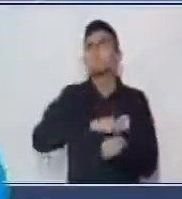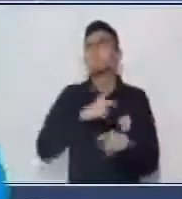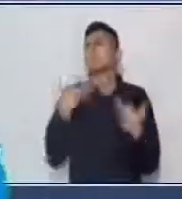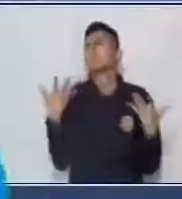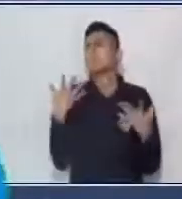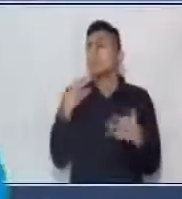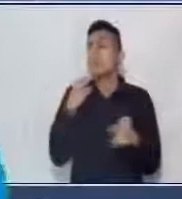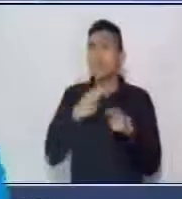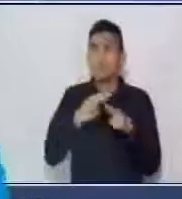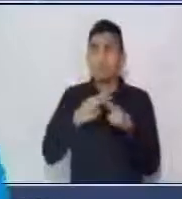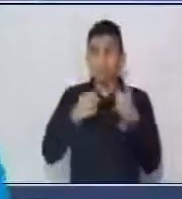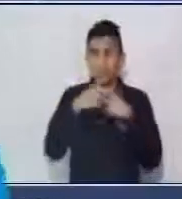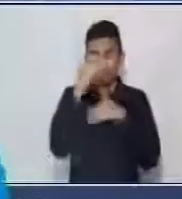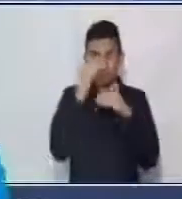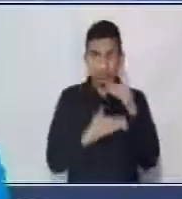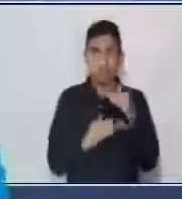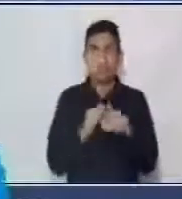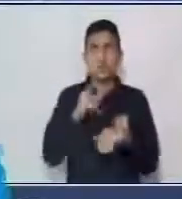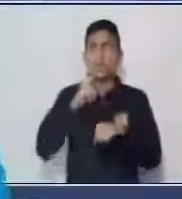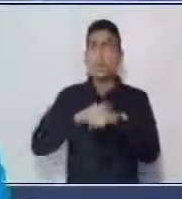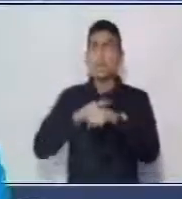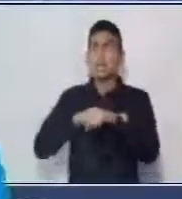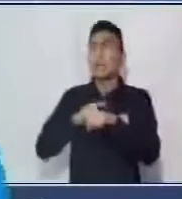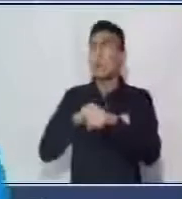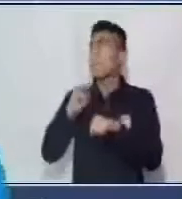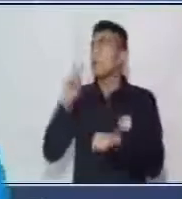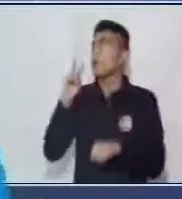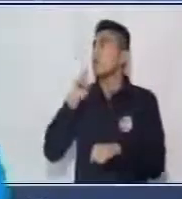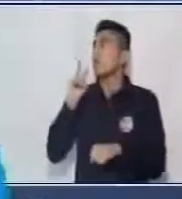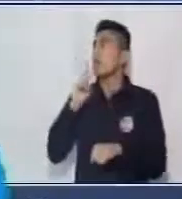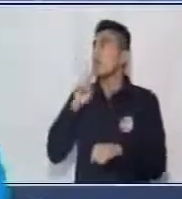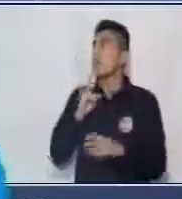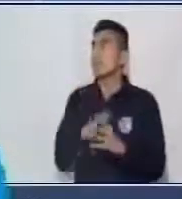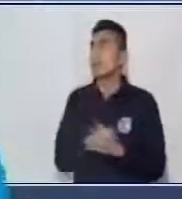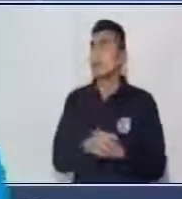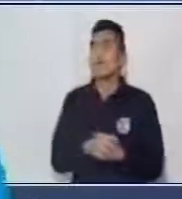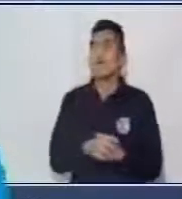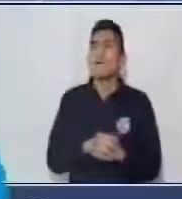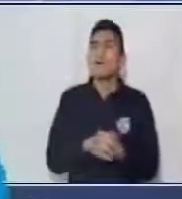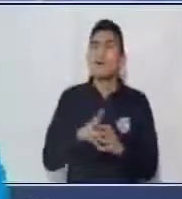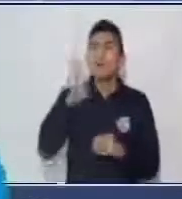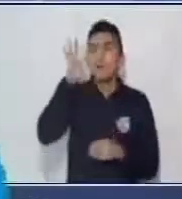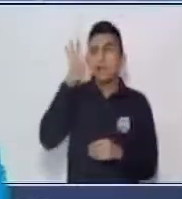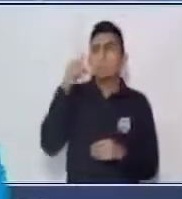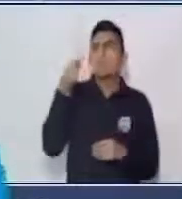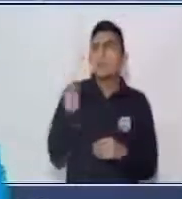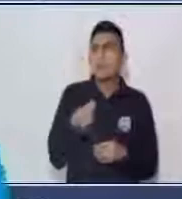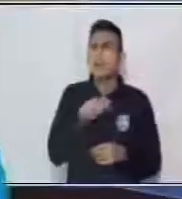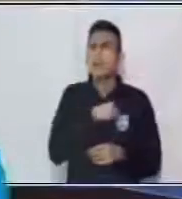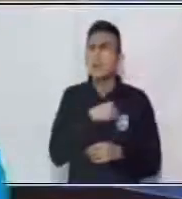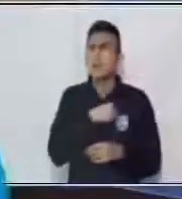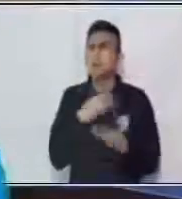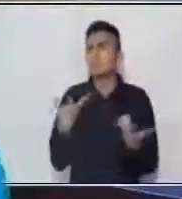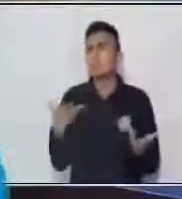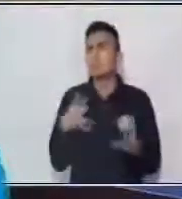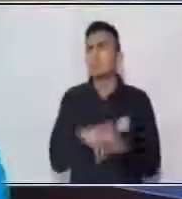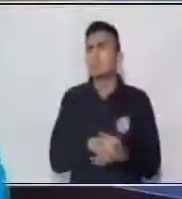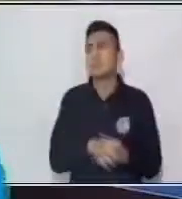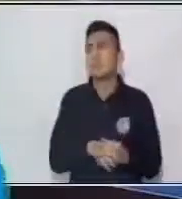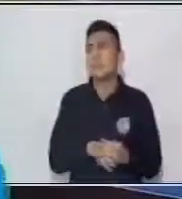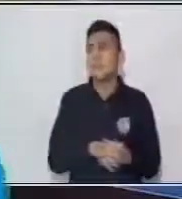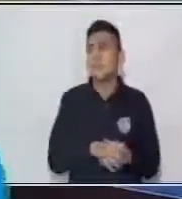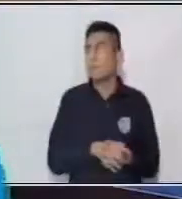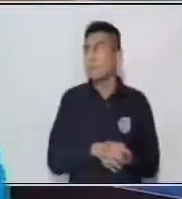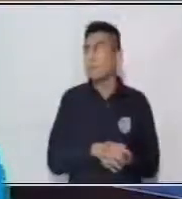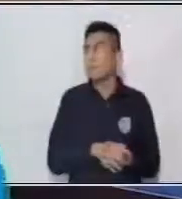tenemos lo siguiente. Tiempos verbales, que yo te lo coloco de esta manera, y por qué lo quise medio que dividir un poquito, para que no te